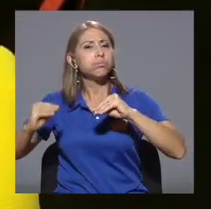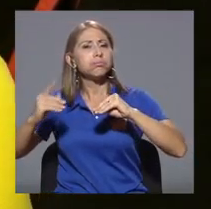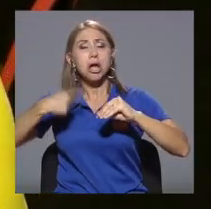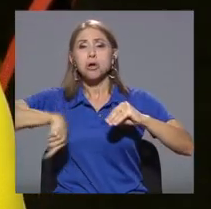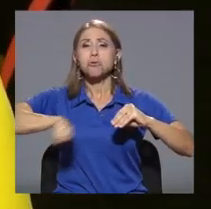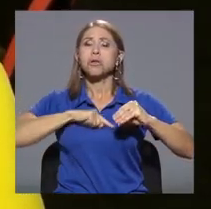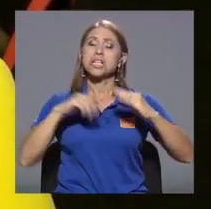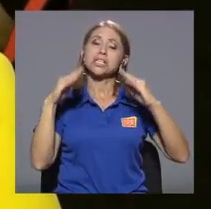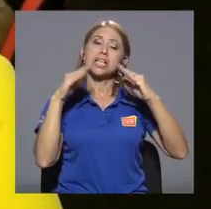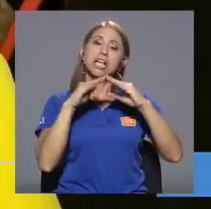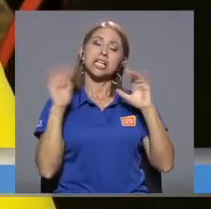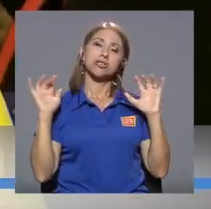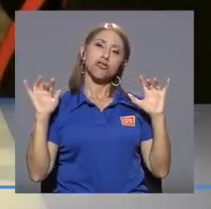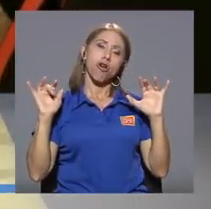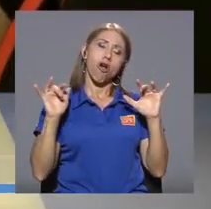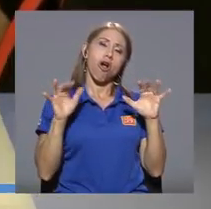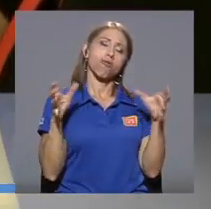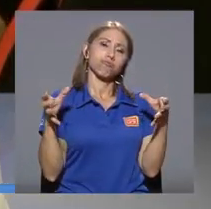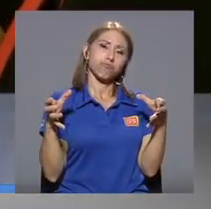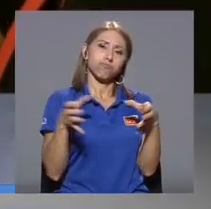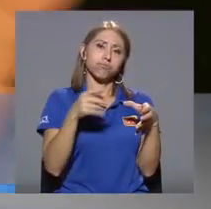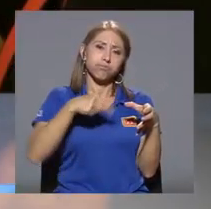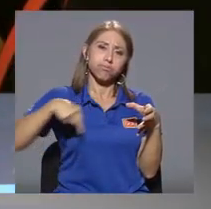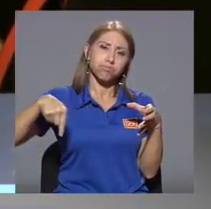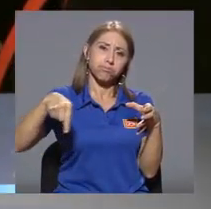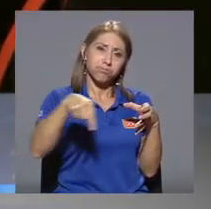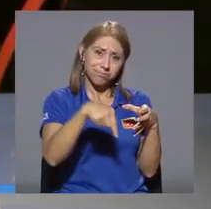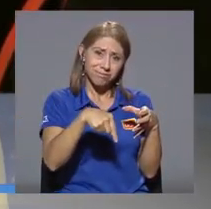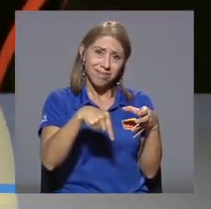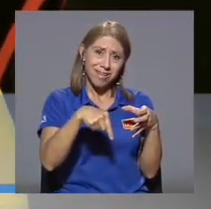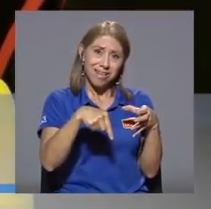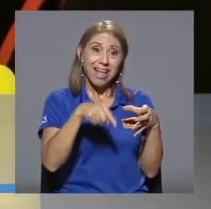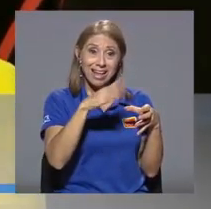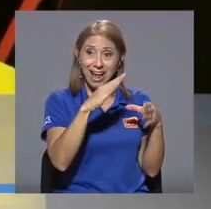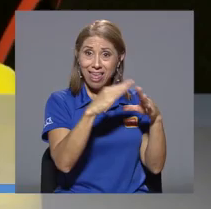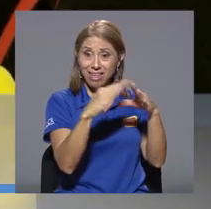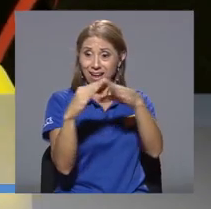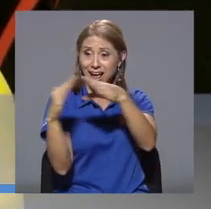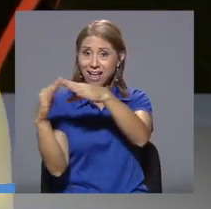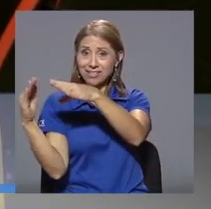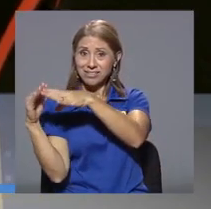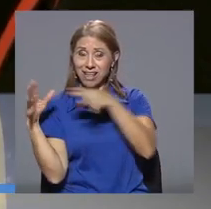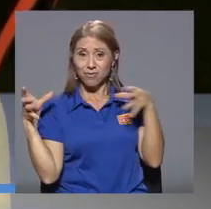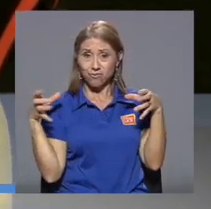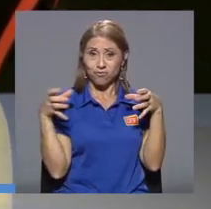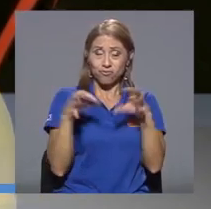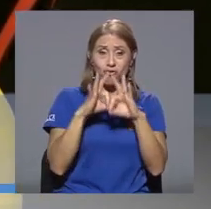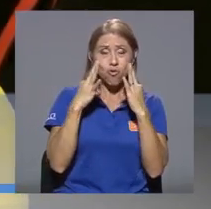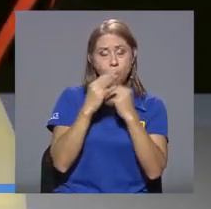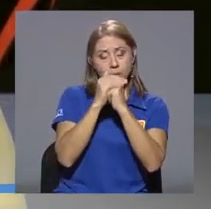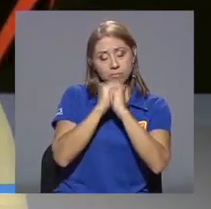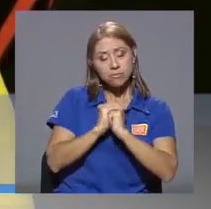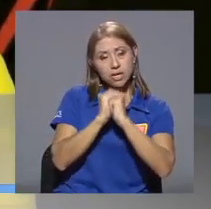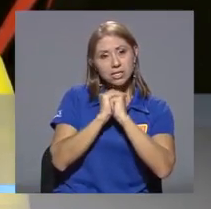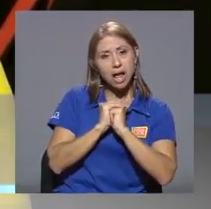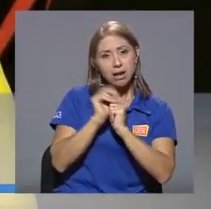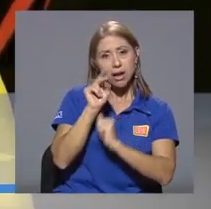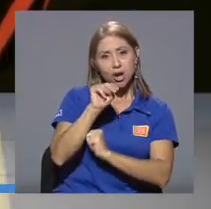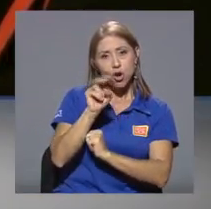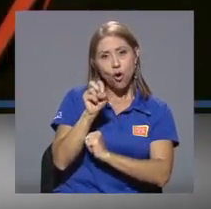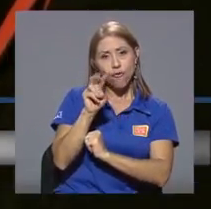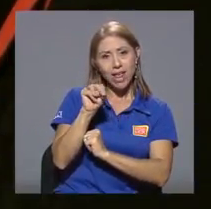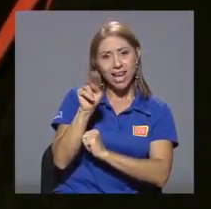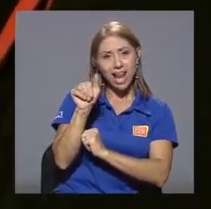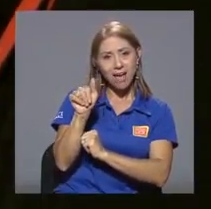en nuestros hogares y hacemos, digamos, en cada casa de las familias, nos reunimos a rezar la novena. Digamos que es